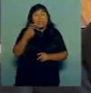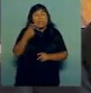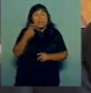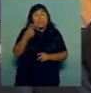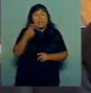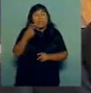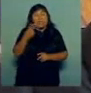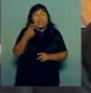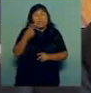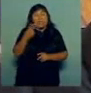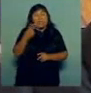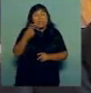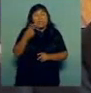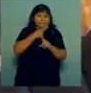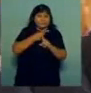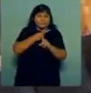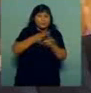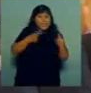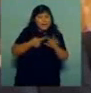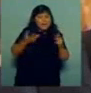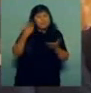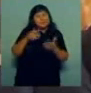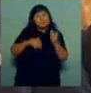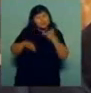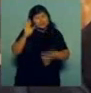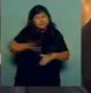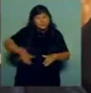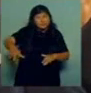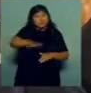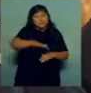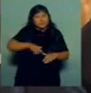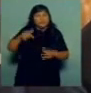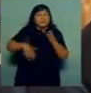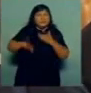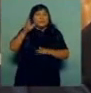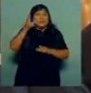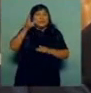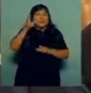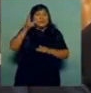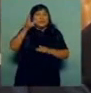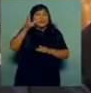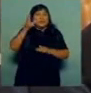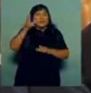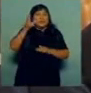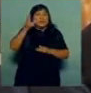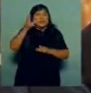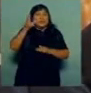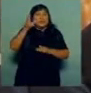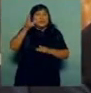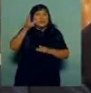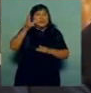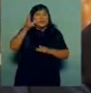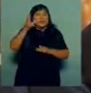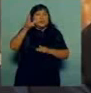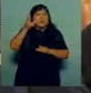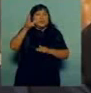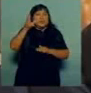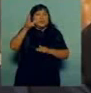Generalmente una zona que llueve anualmente 800 milímetros y no hemos llegado a 250.